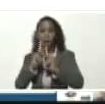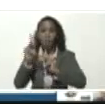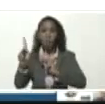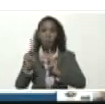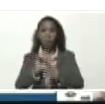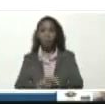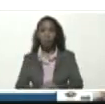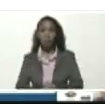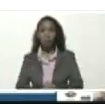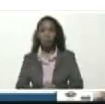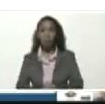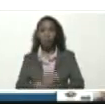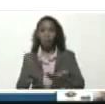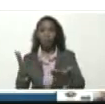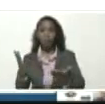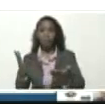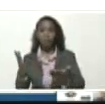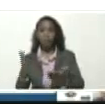Y